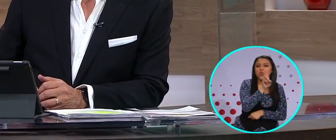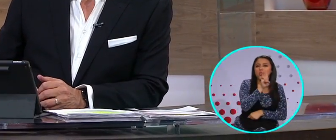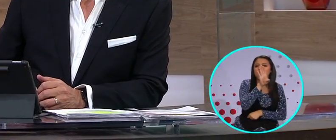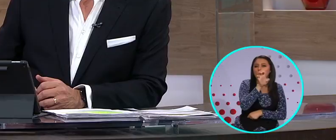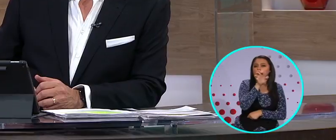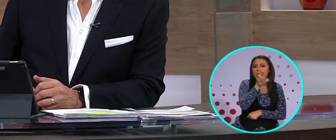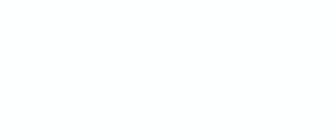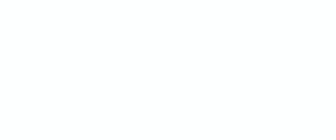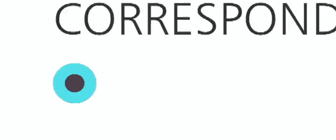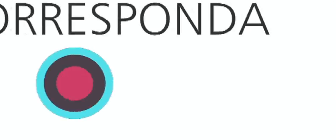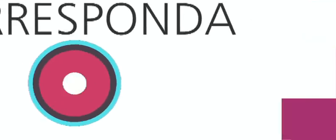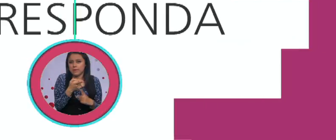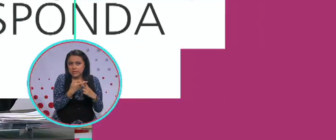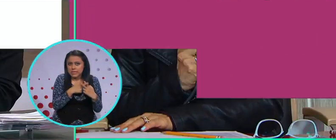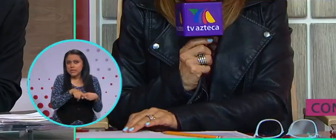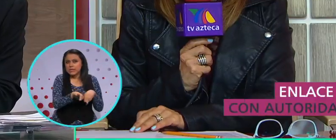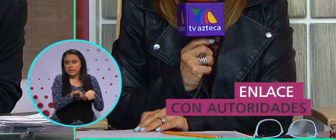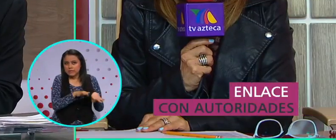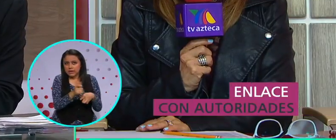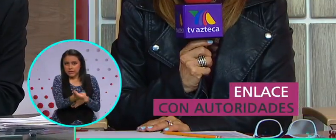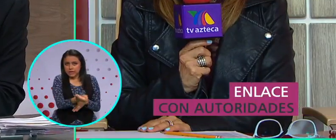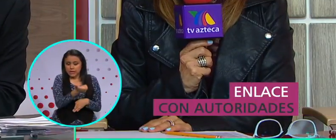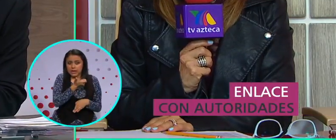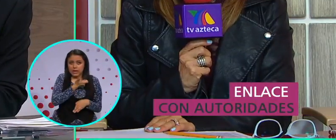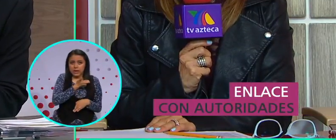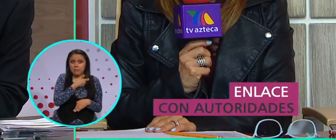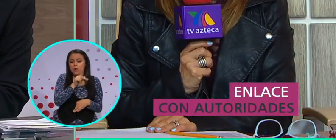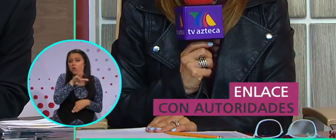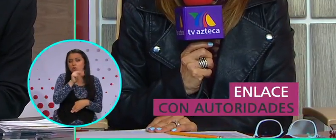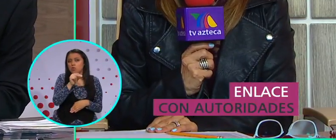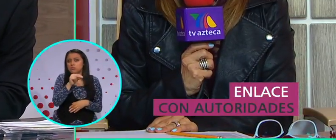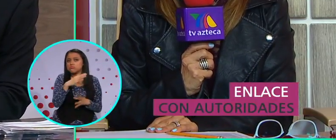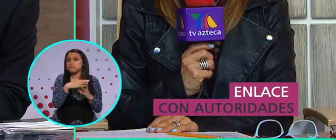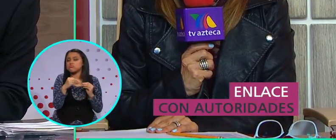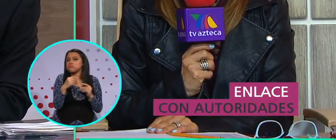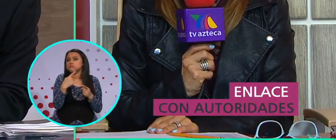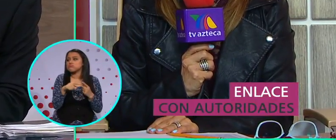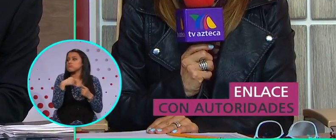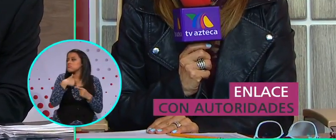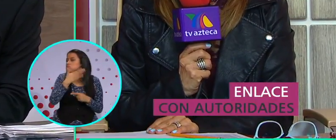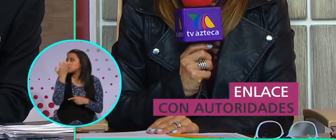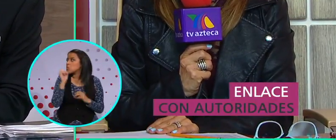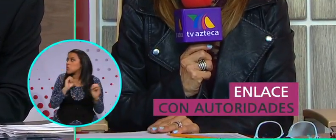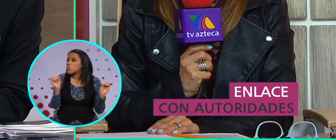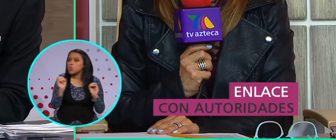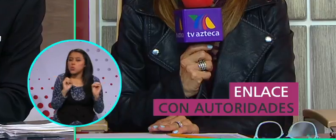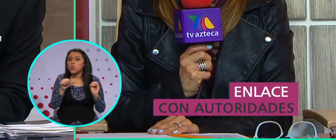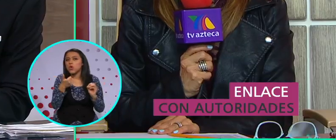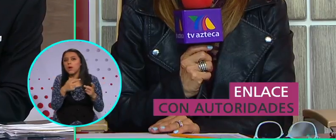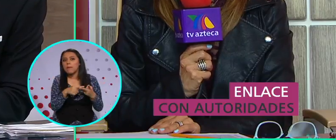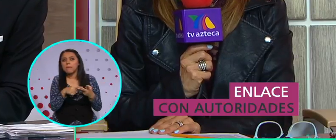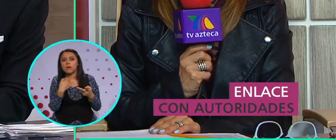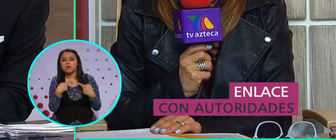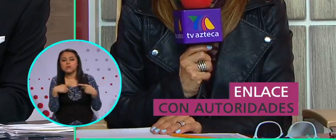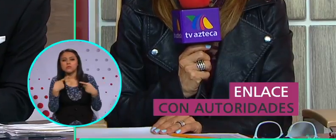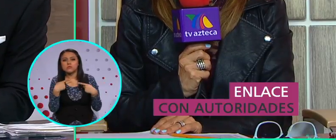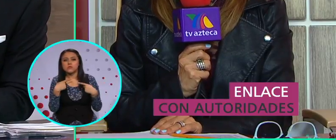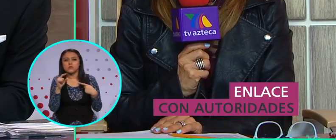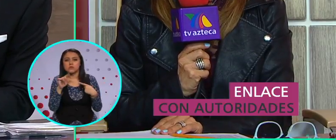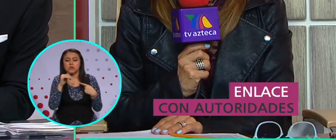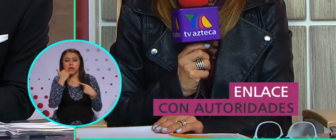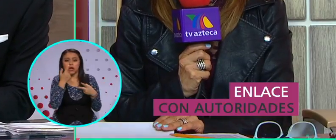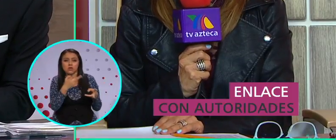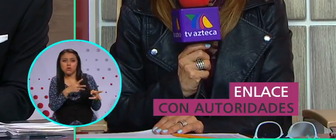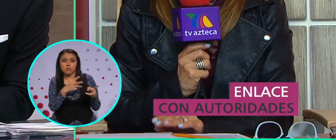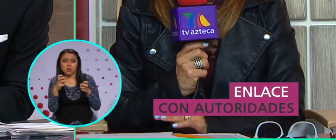si lo pone a trabajar primero le paga y después no le paga desaparece no lo encuentra está nombre de otra persona y no quiere que la función de robo